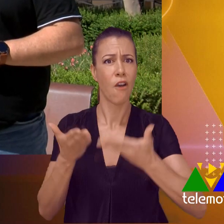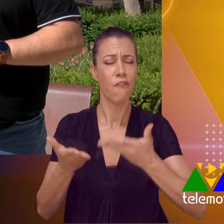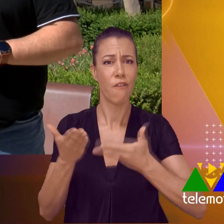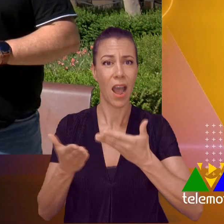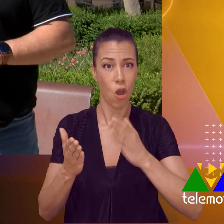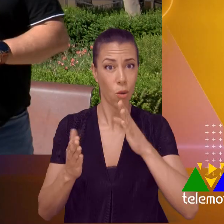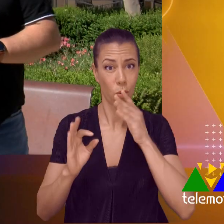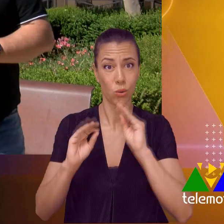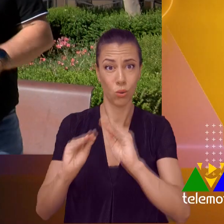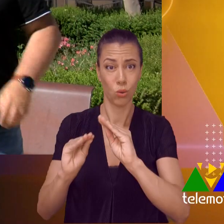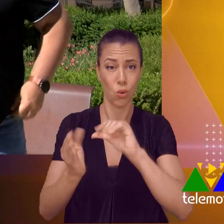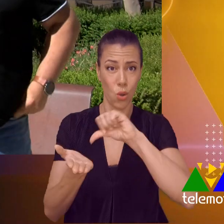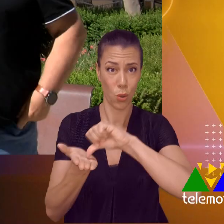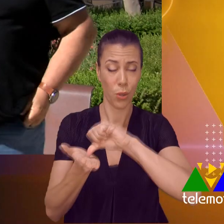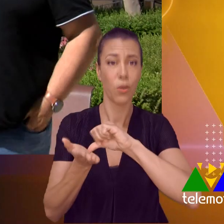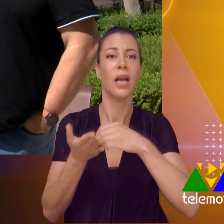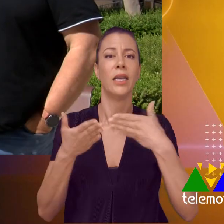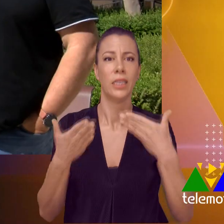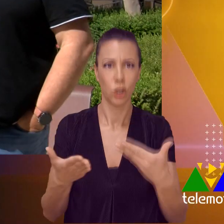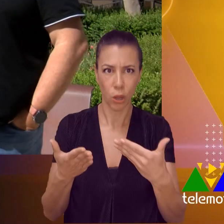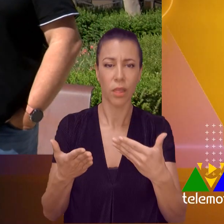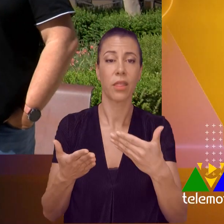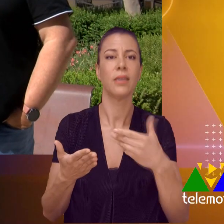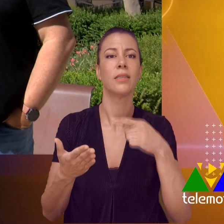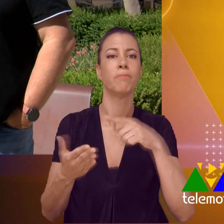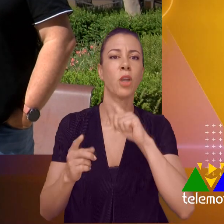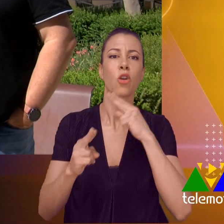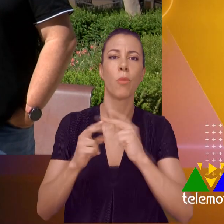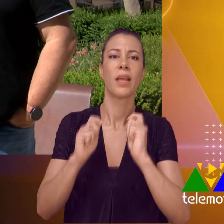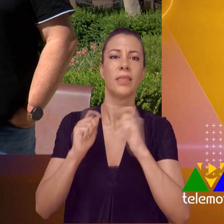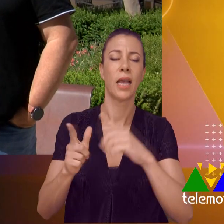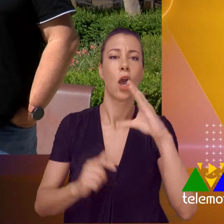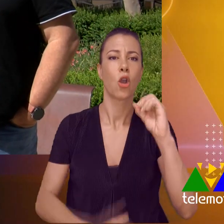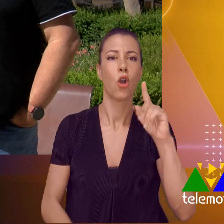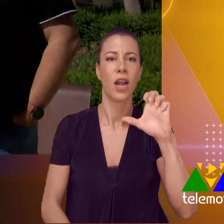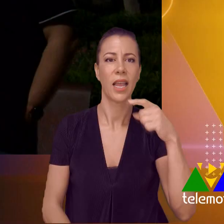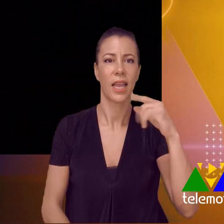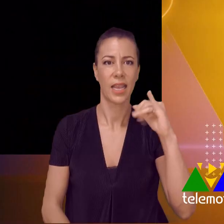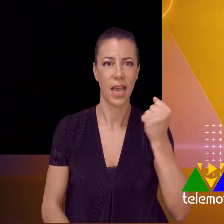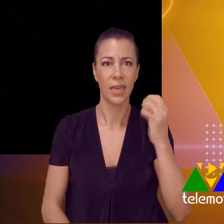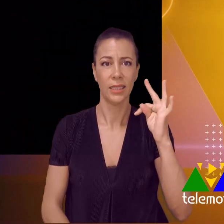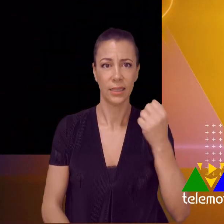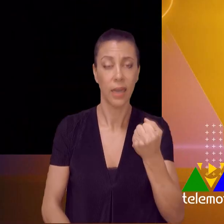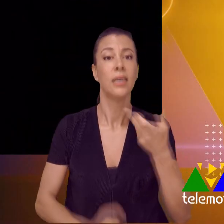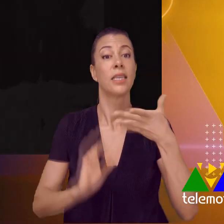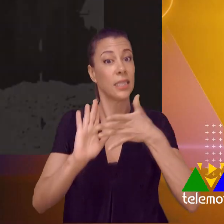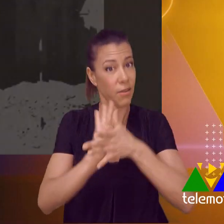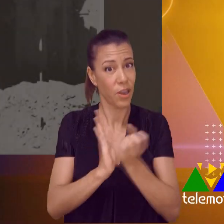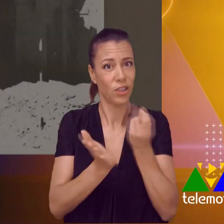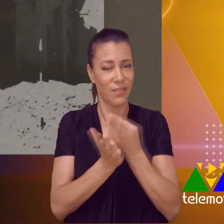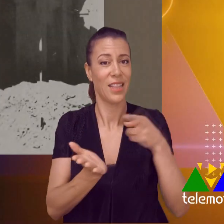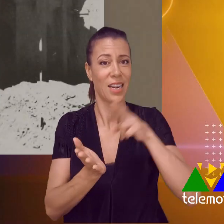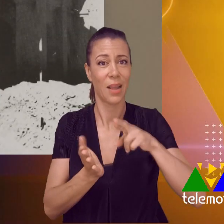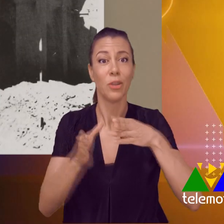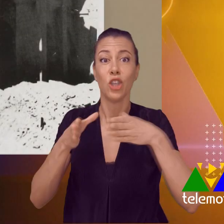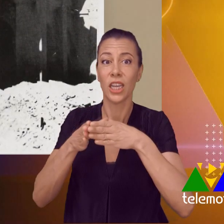ciudad natal, y la convierte en colegiata, que, como decíamos, es el paso intermedio entre una gran parroquia de una ciudad importante